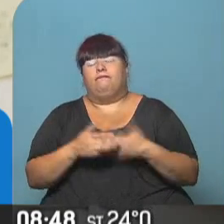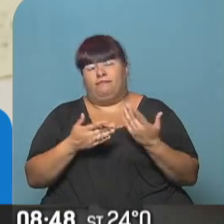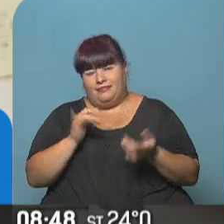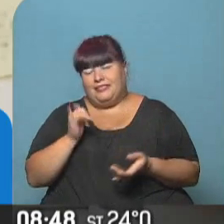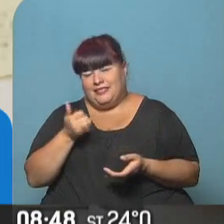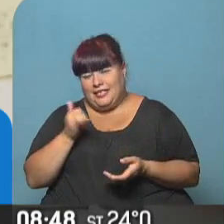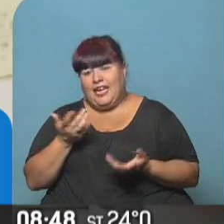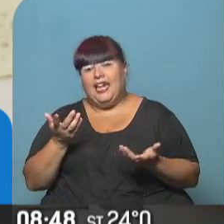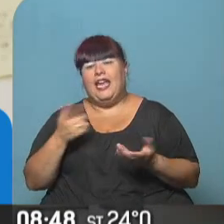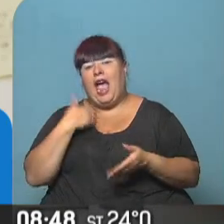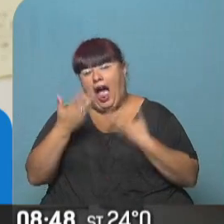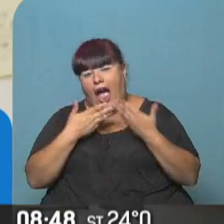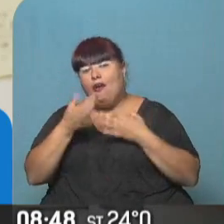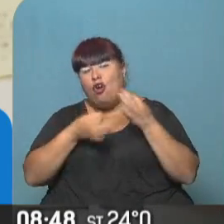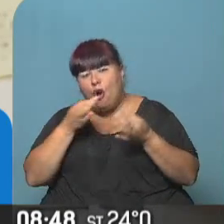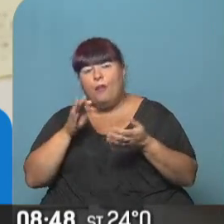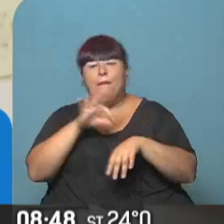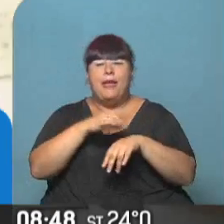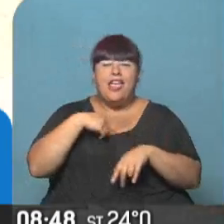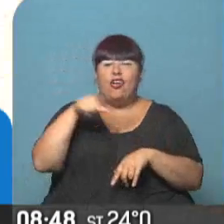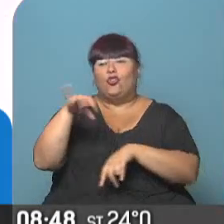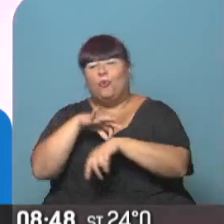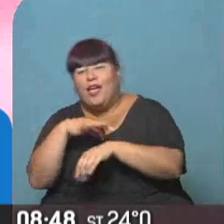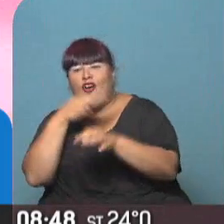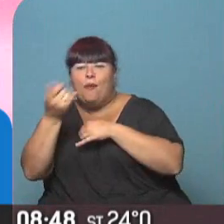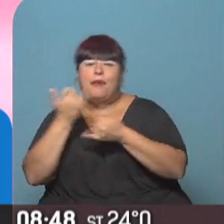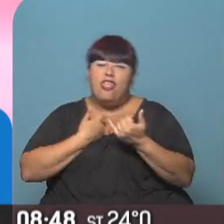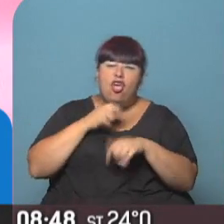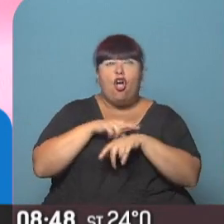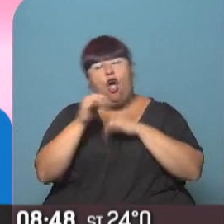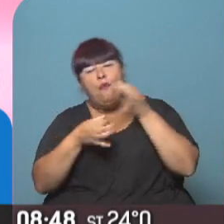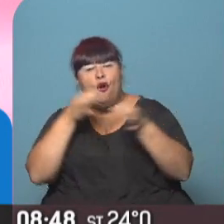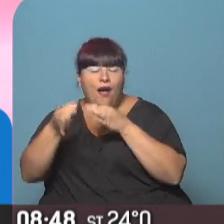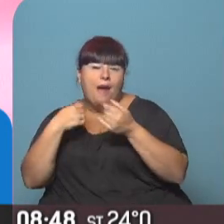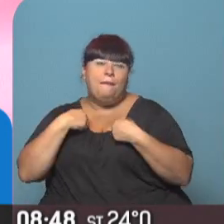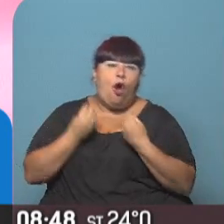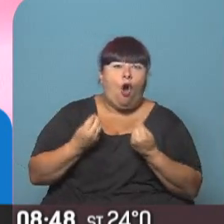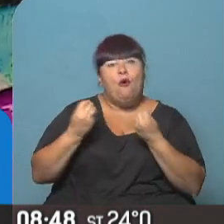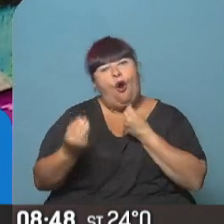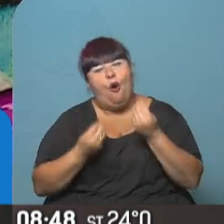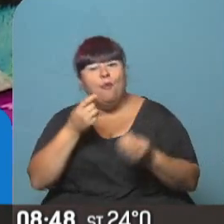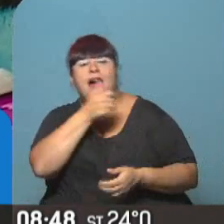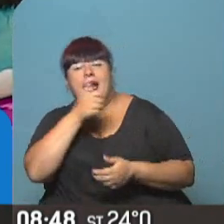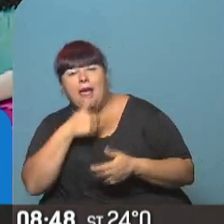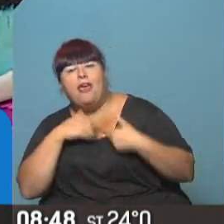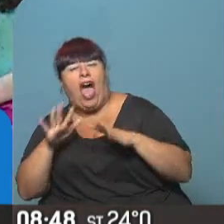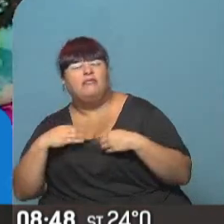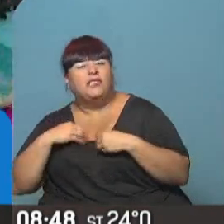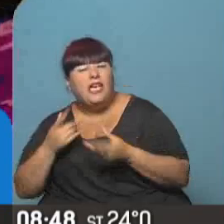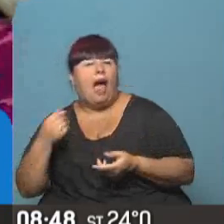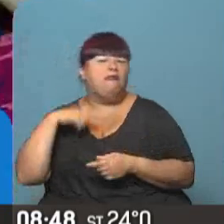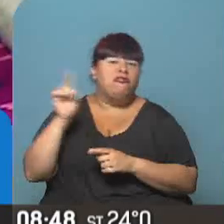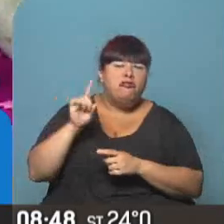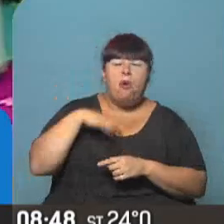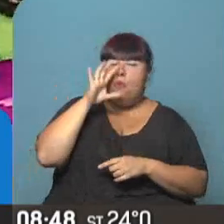Sí, o sea, no paramos de hablar de mi médico, tu médico, me dijo así, me dijo así, a mí me pasó esto, la medicación me hace esto, a mí